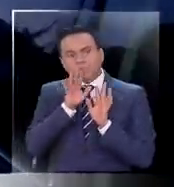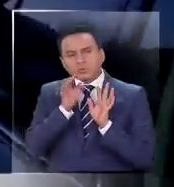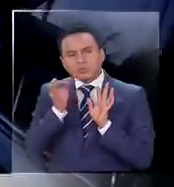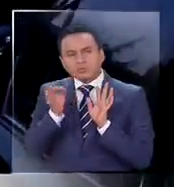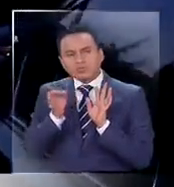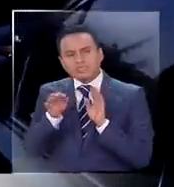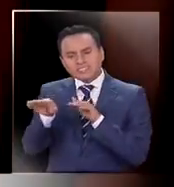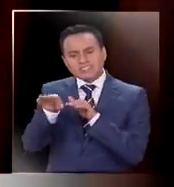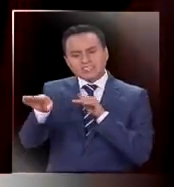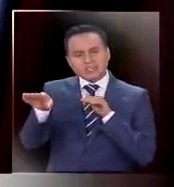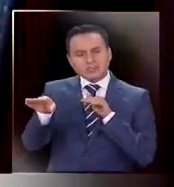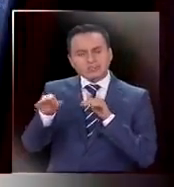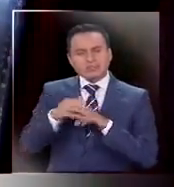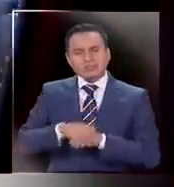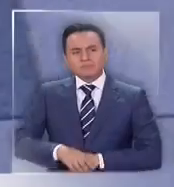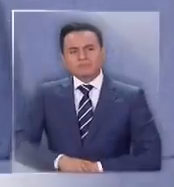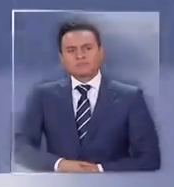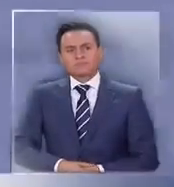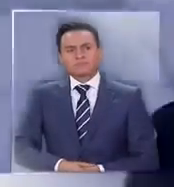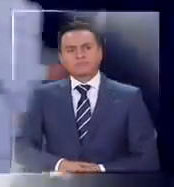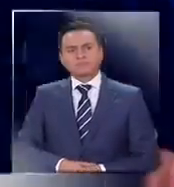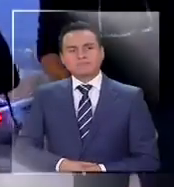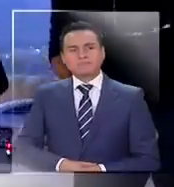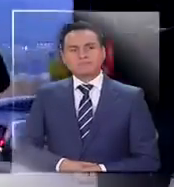agarro un taco maldito.